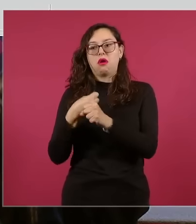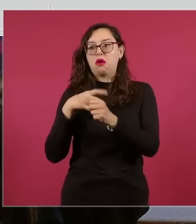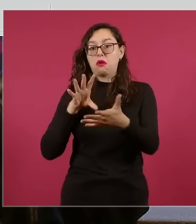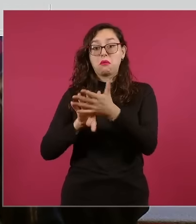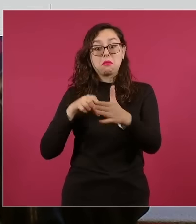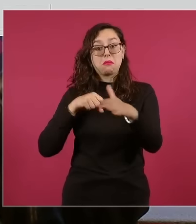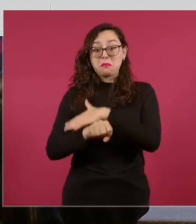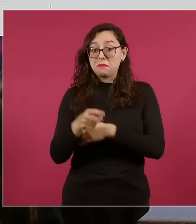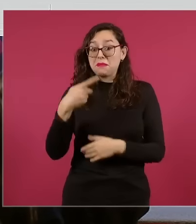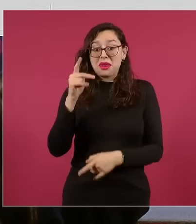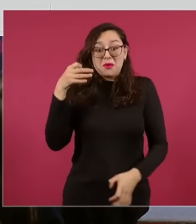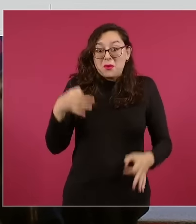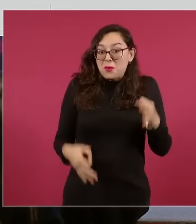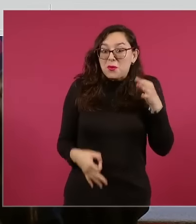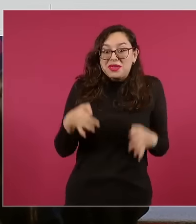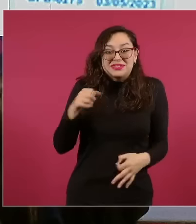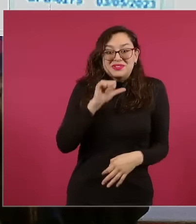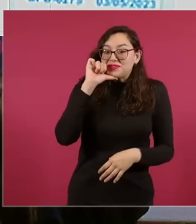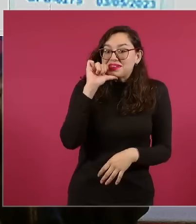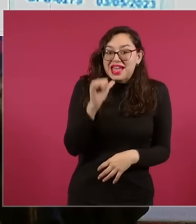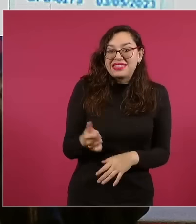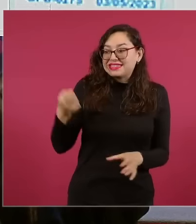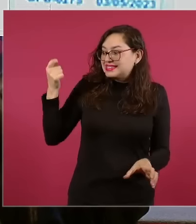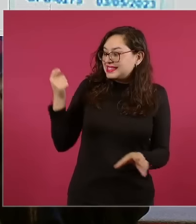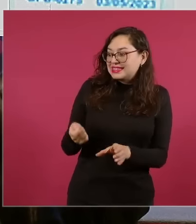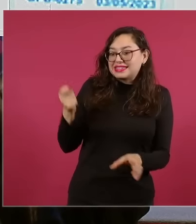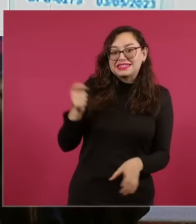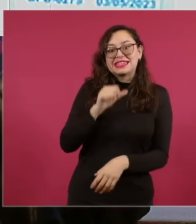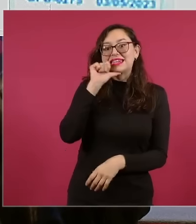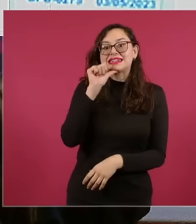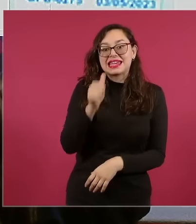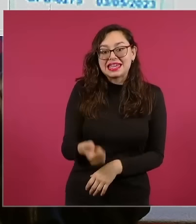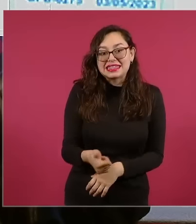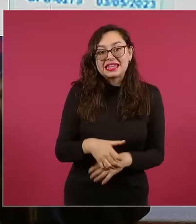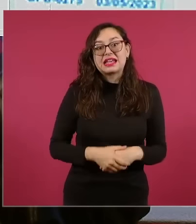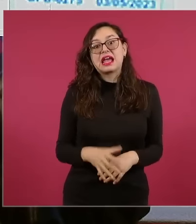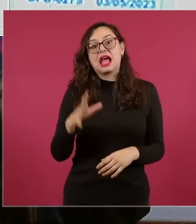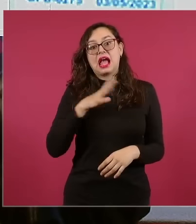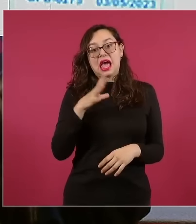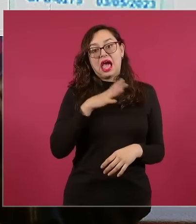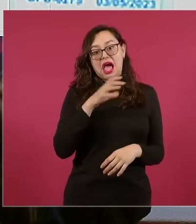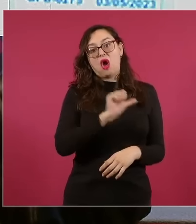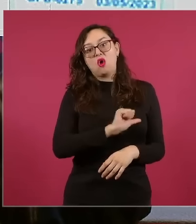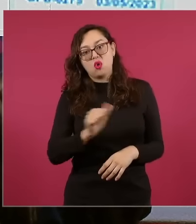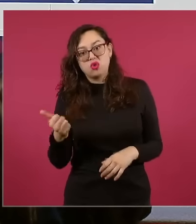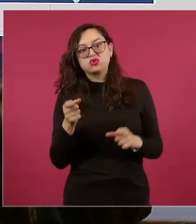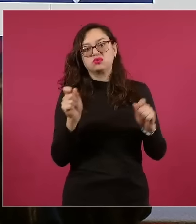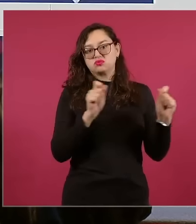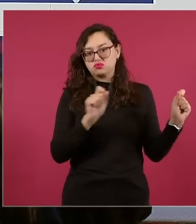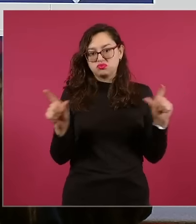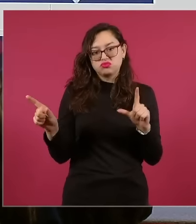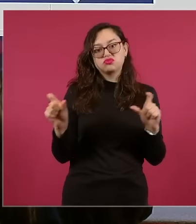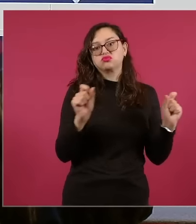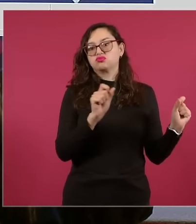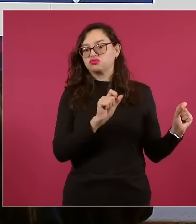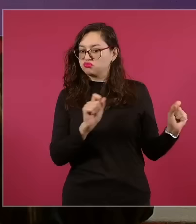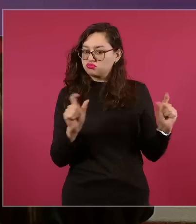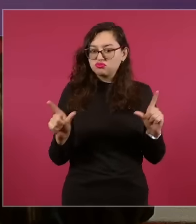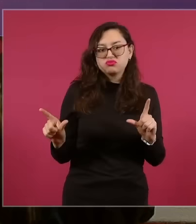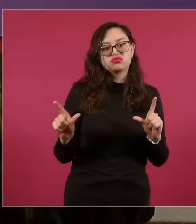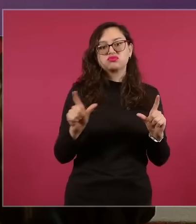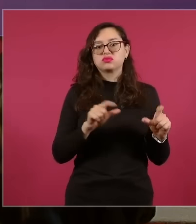tampoco ha recibido ninguna sentencia adelante pues hay algunos otros casos adelante por favor adelante